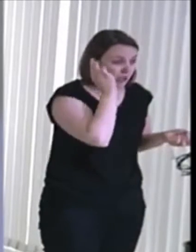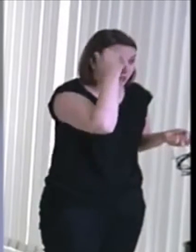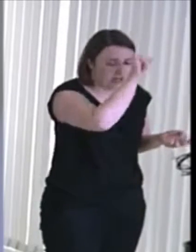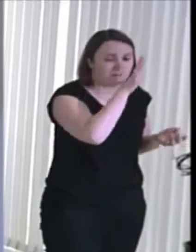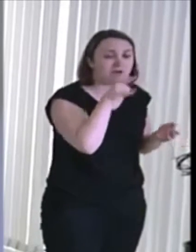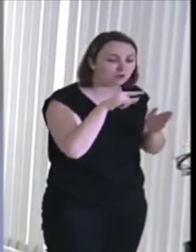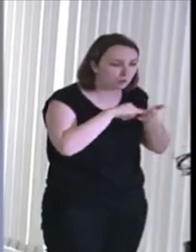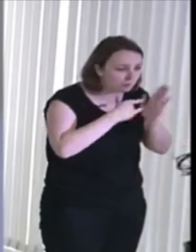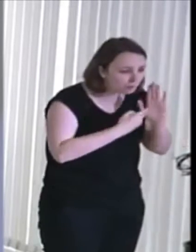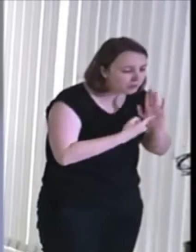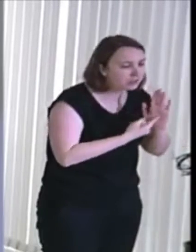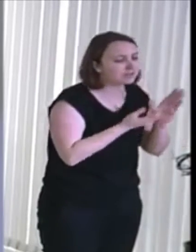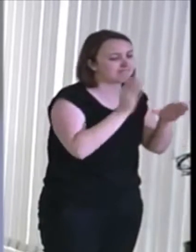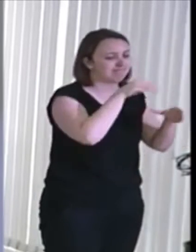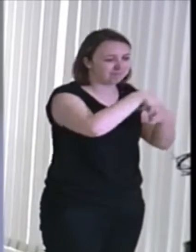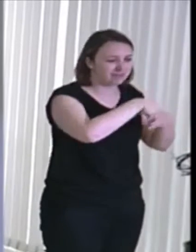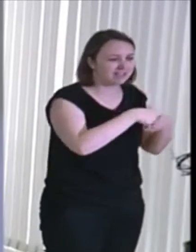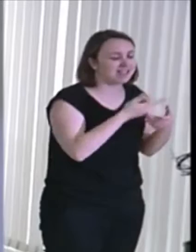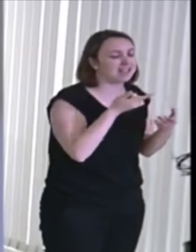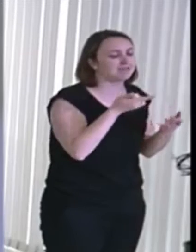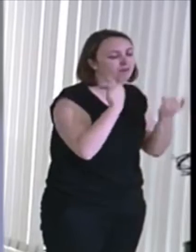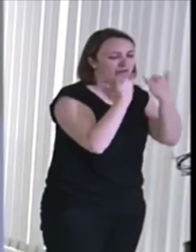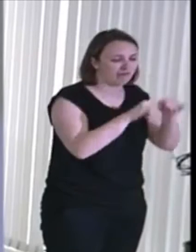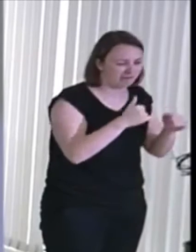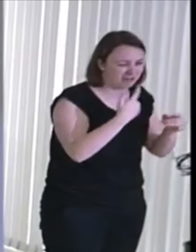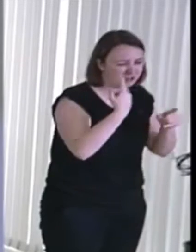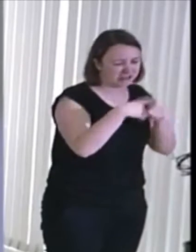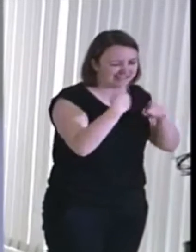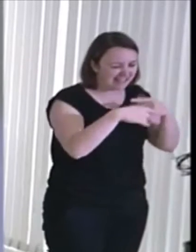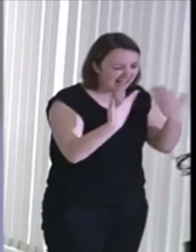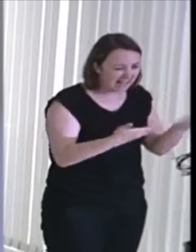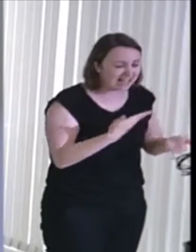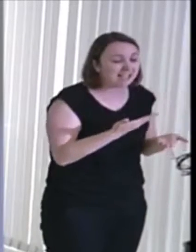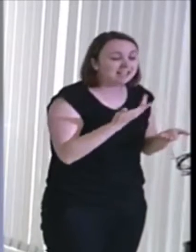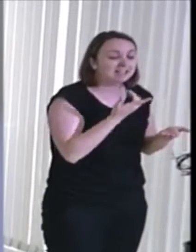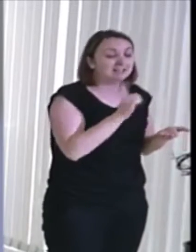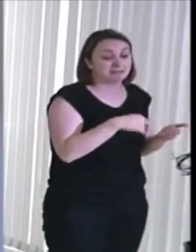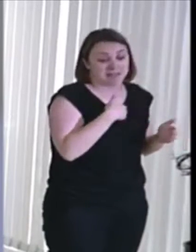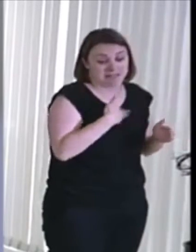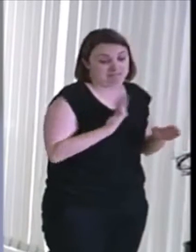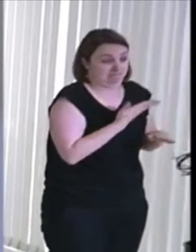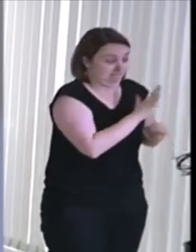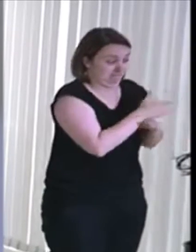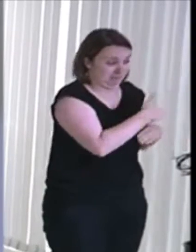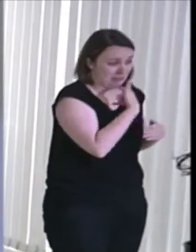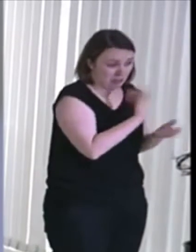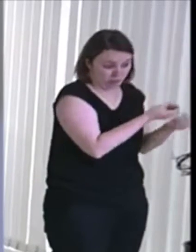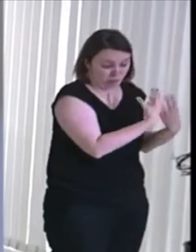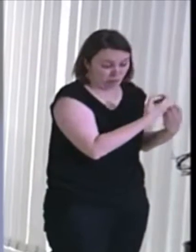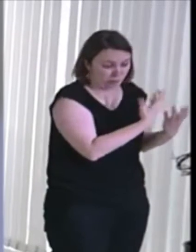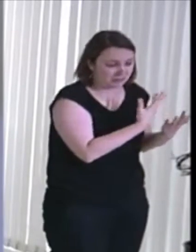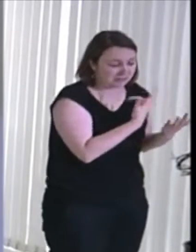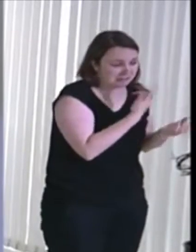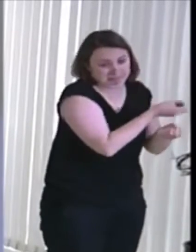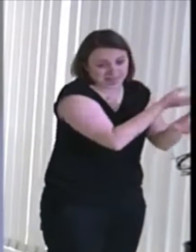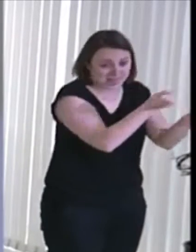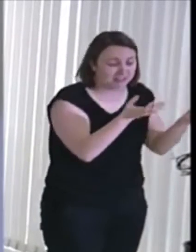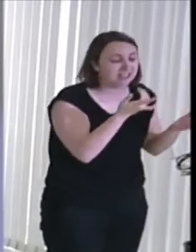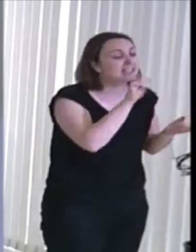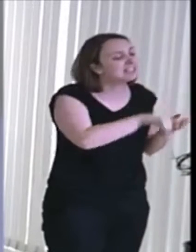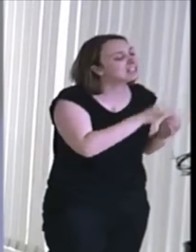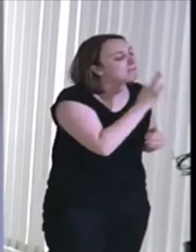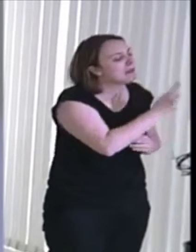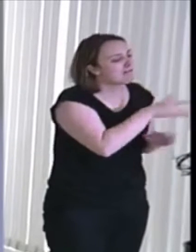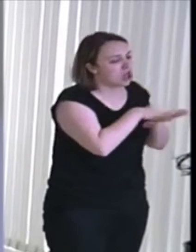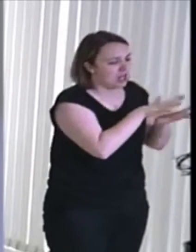tus proyectos, en los eventos que realizas, ¿no? Y era para darte paso precisamente a que nos contaras un poco el beneficio de